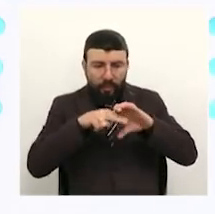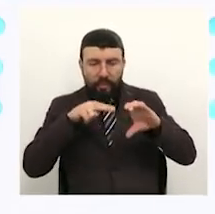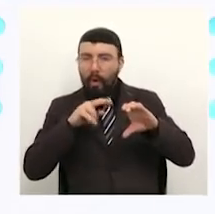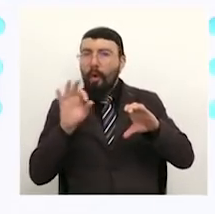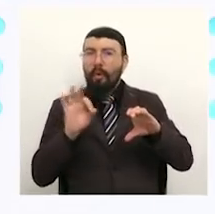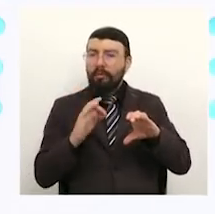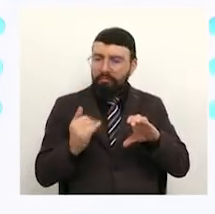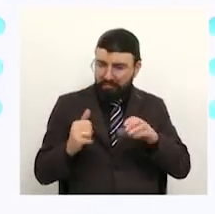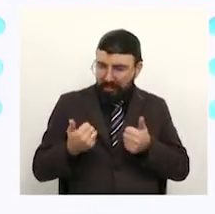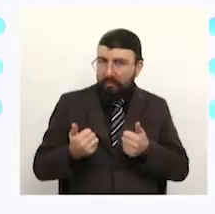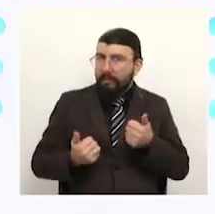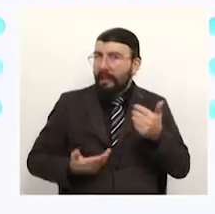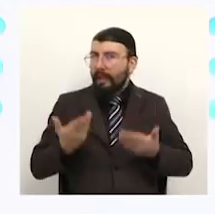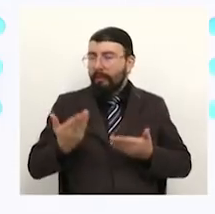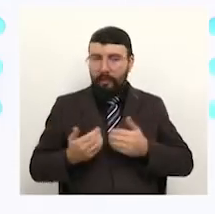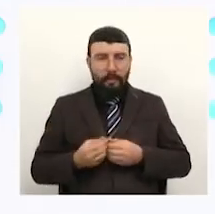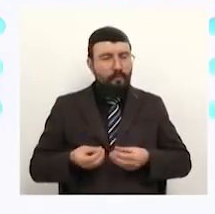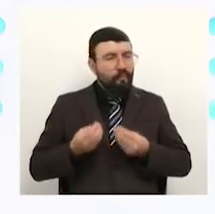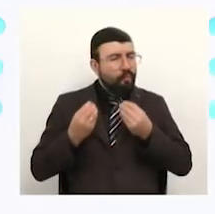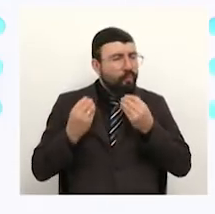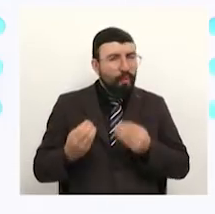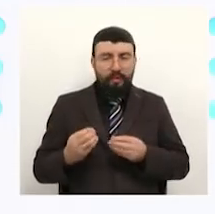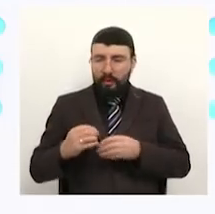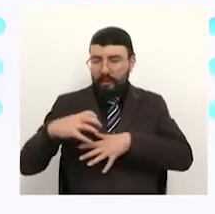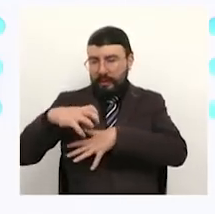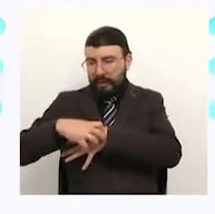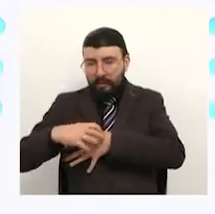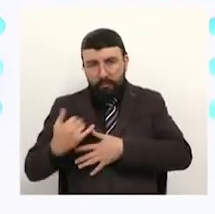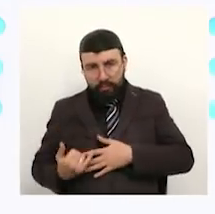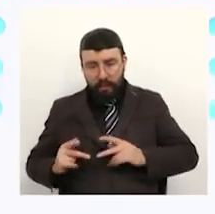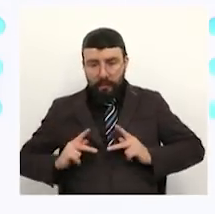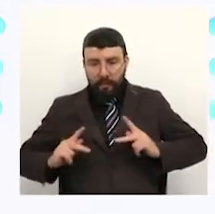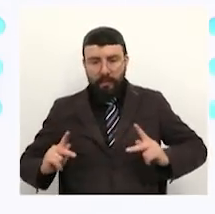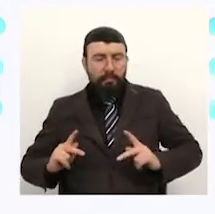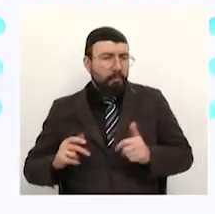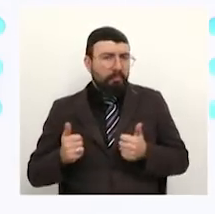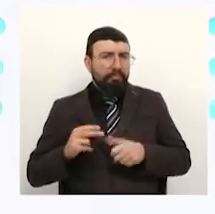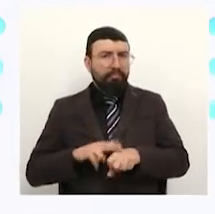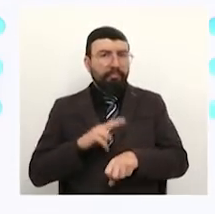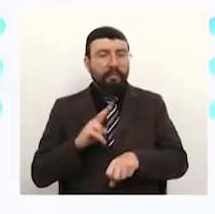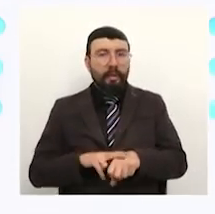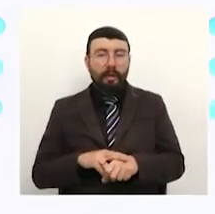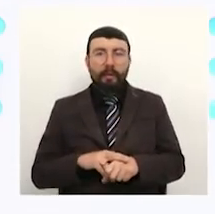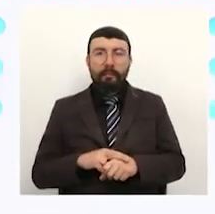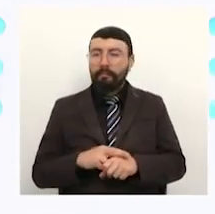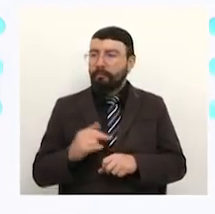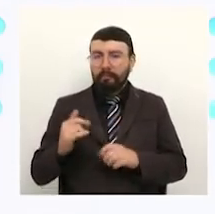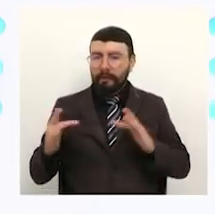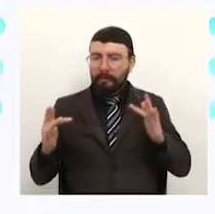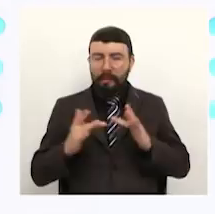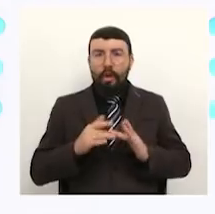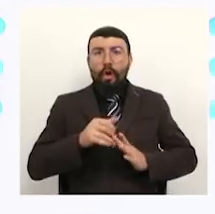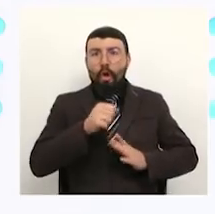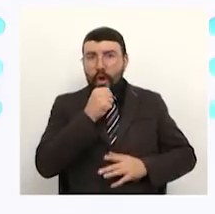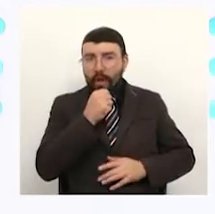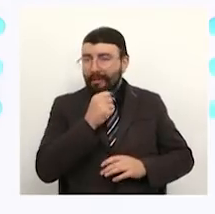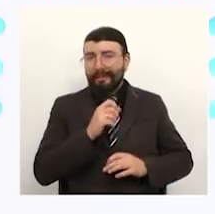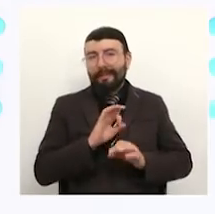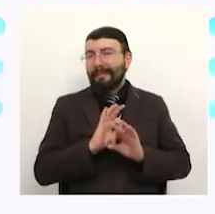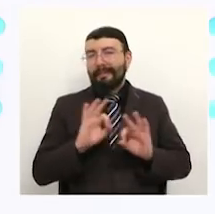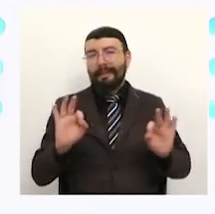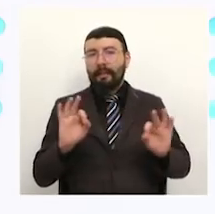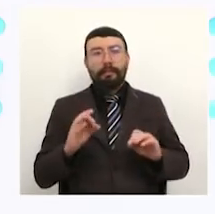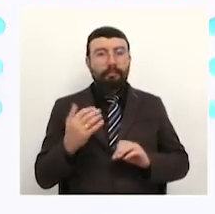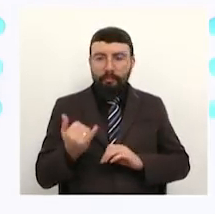mayoría de los quistes son benignos sí y no suponen pues como ningún riesgo y no tiene nada que ver como por el proceso de la tos lo que llamamos en